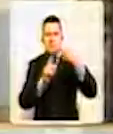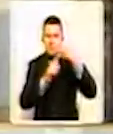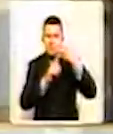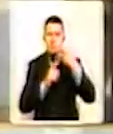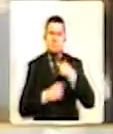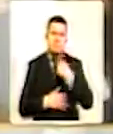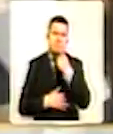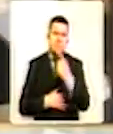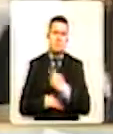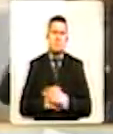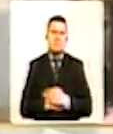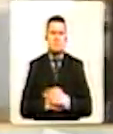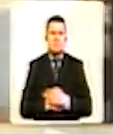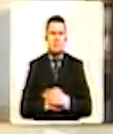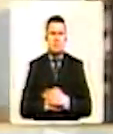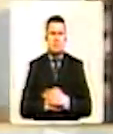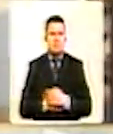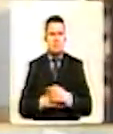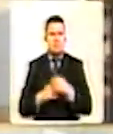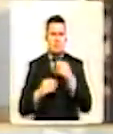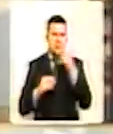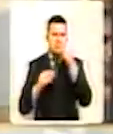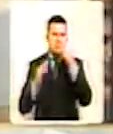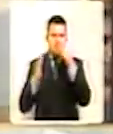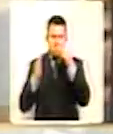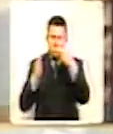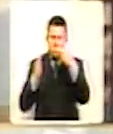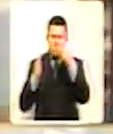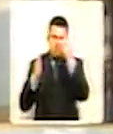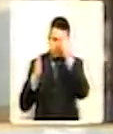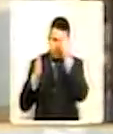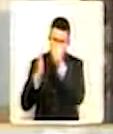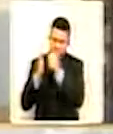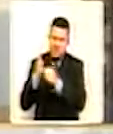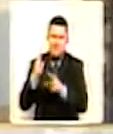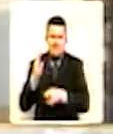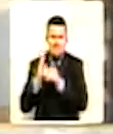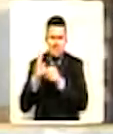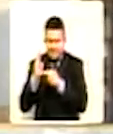me permito señalar 2 dimensiones territoriales que son